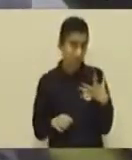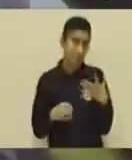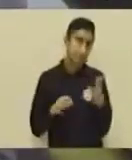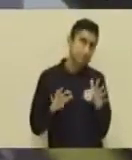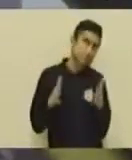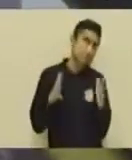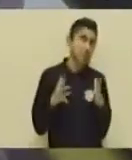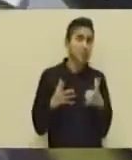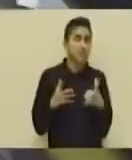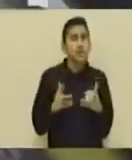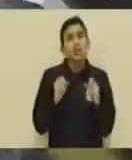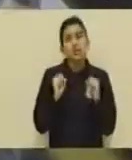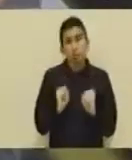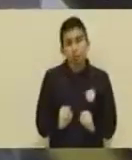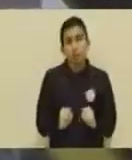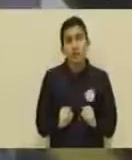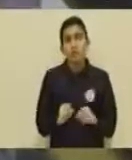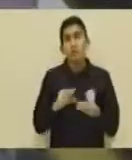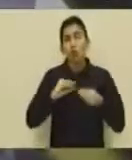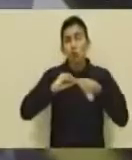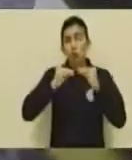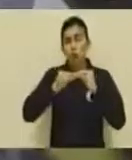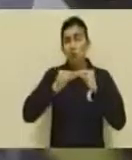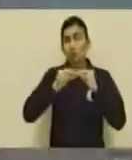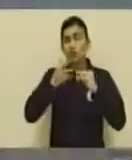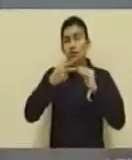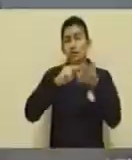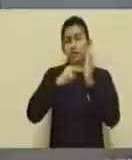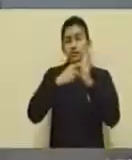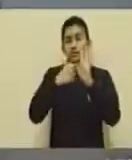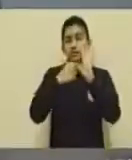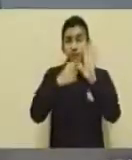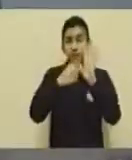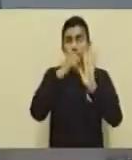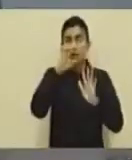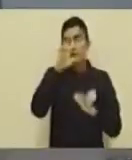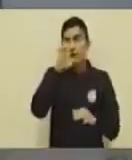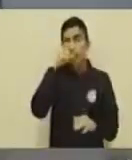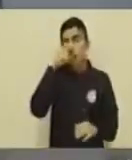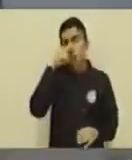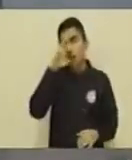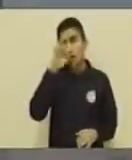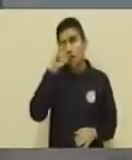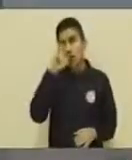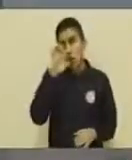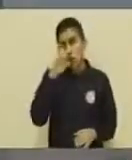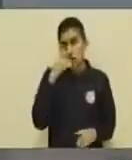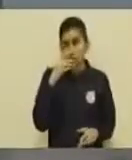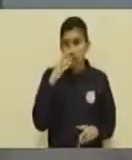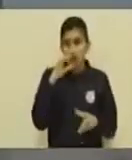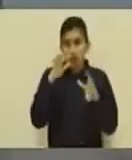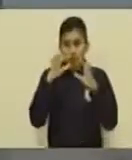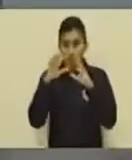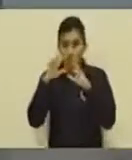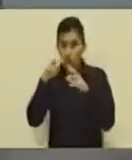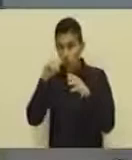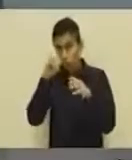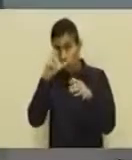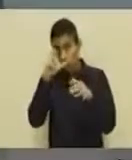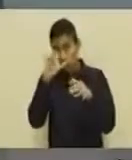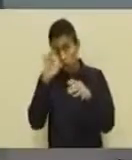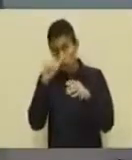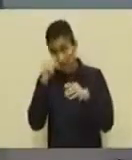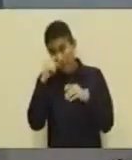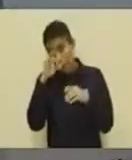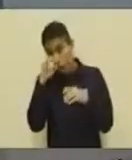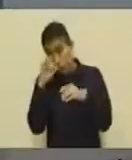en virtud de lo que es el número atómico, que representa los electrones que giran alrededor del núcleo